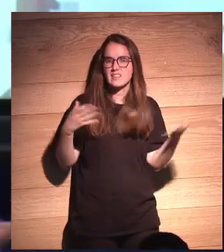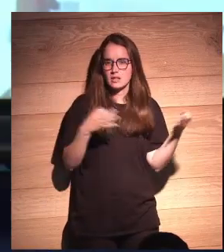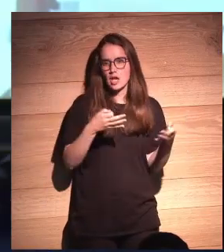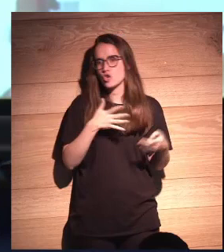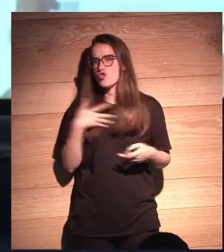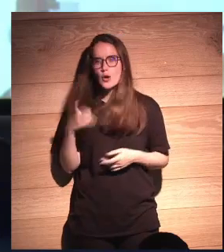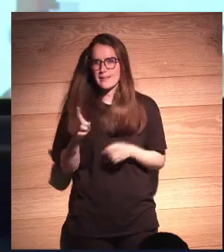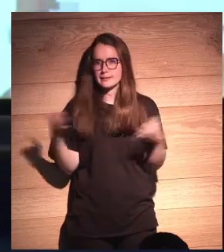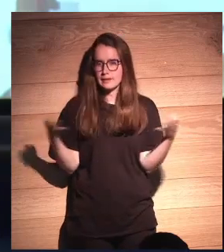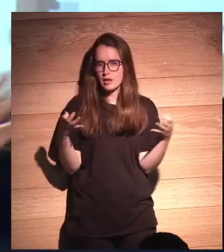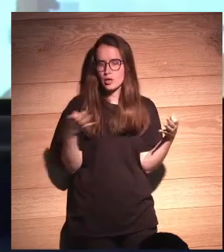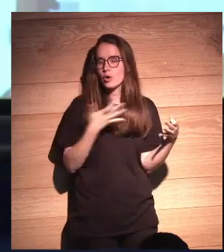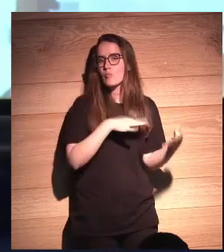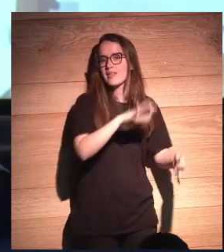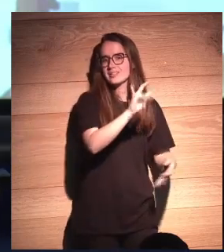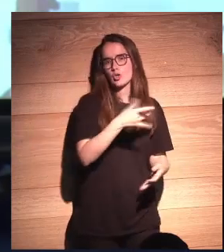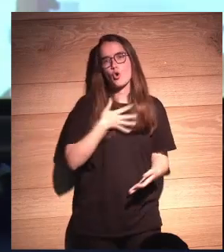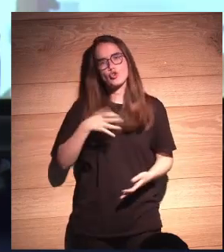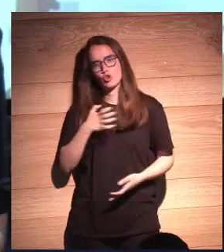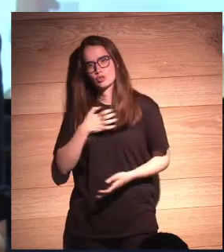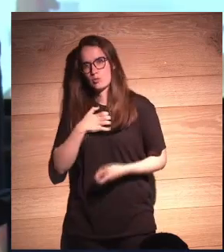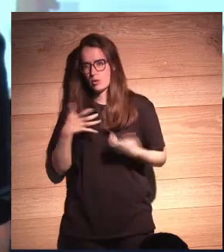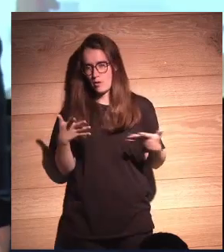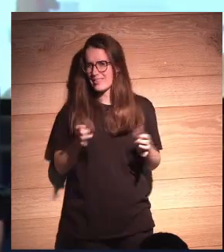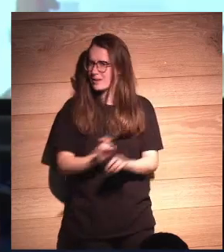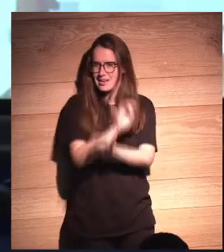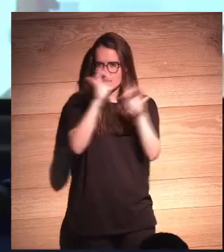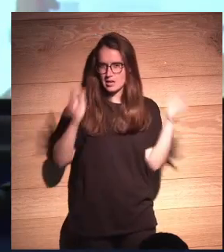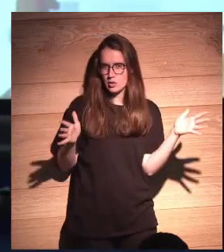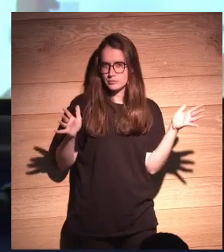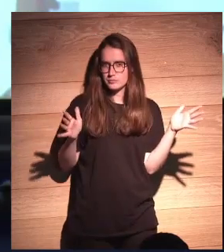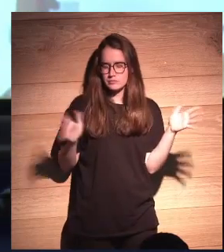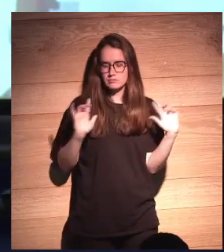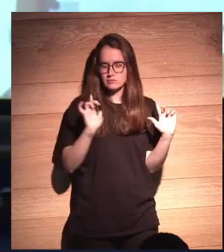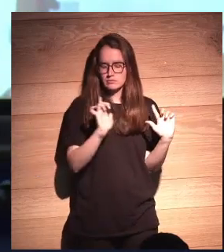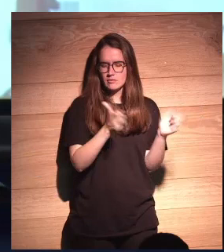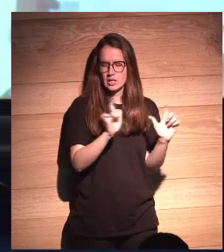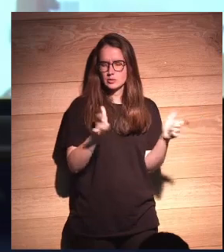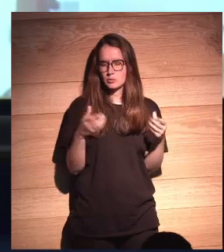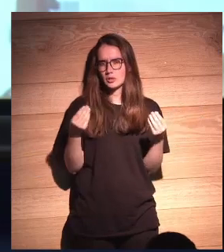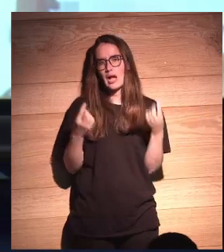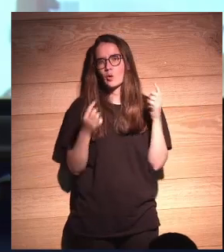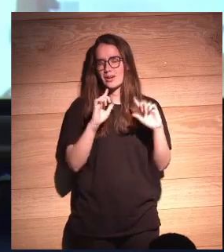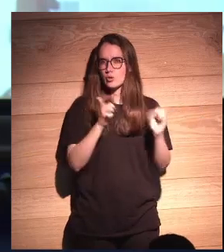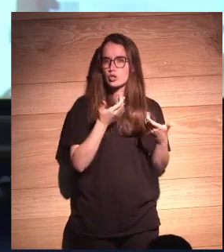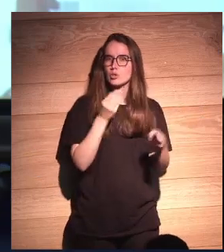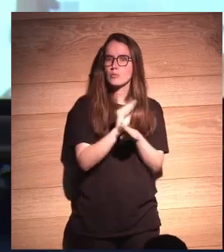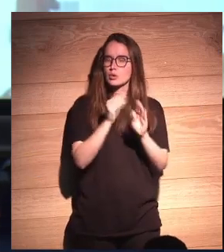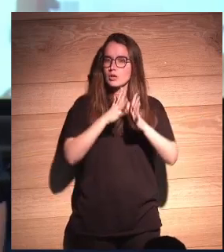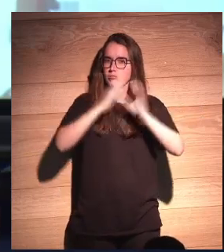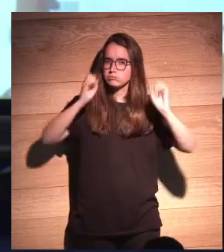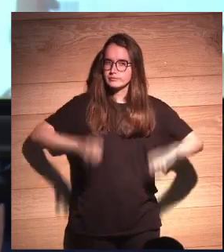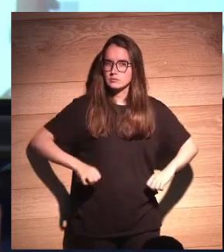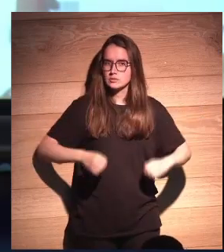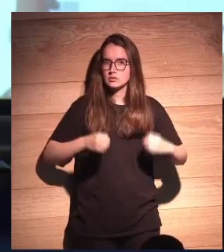quieres hacer, y lo que unos pueden hacer y lo que no pueden hacer. Total, que después de algunas reuniones con productores y tal, llegamos a un